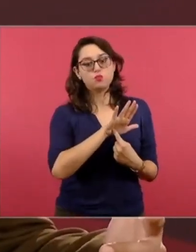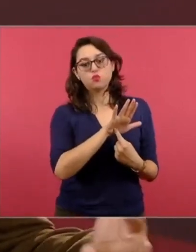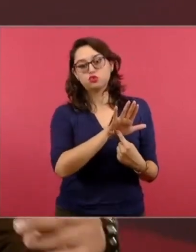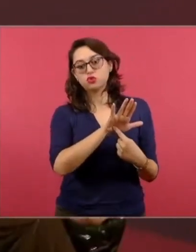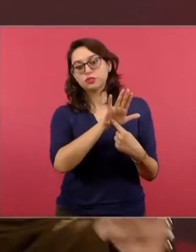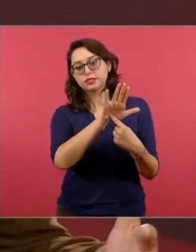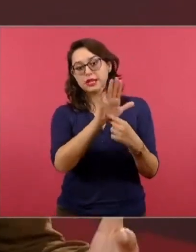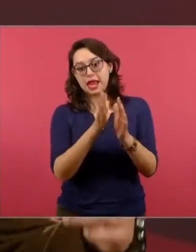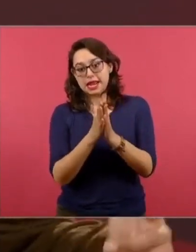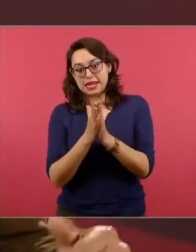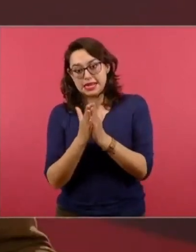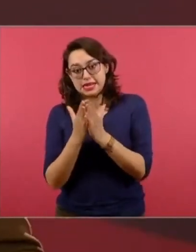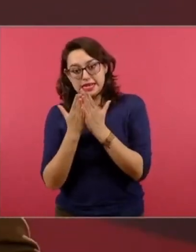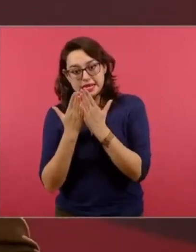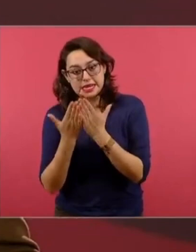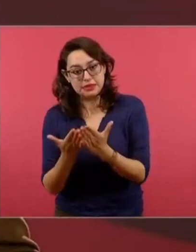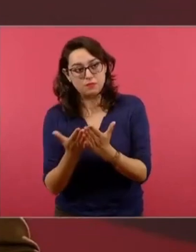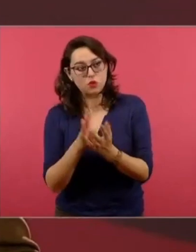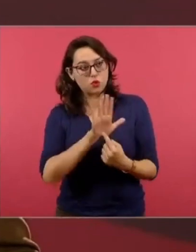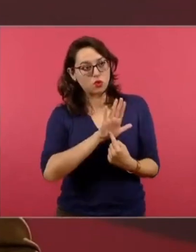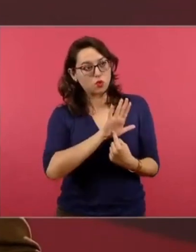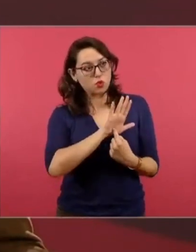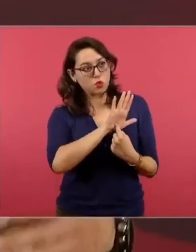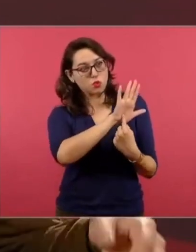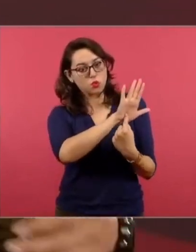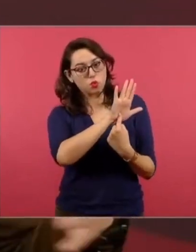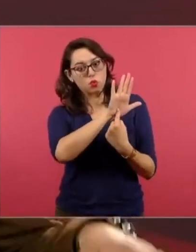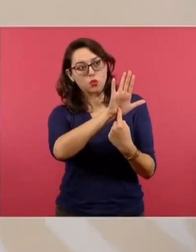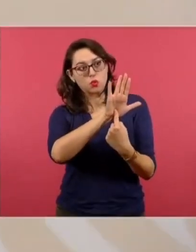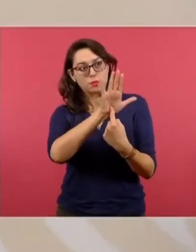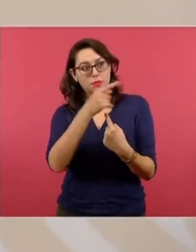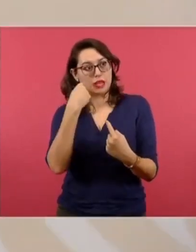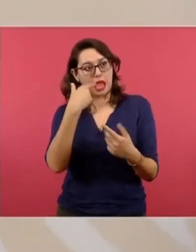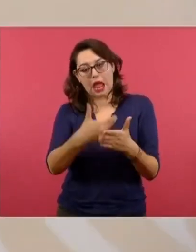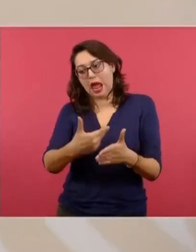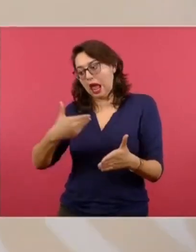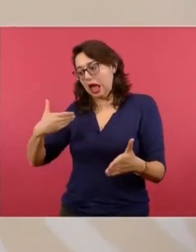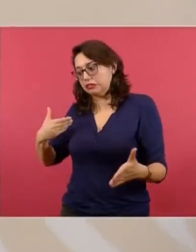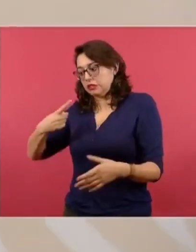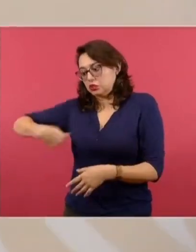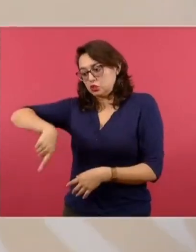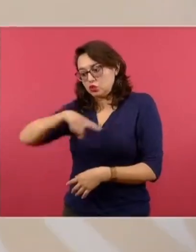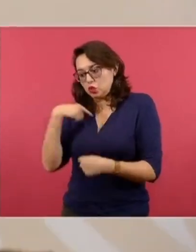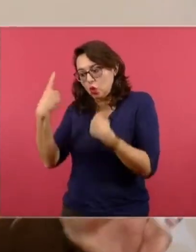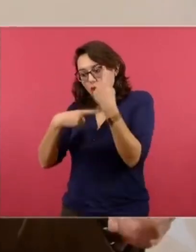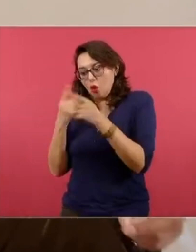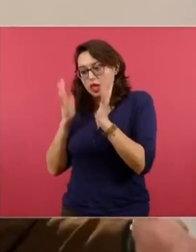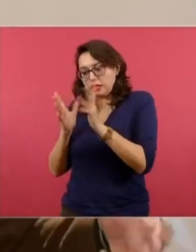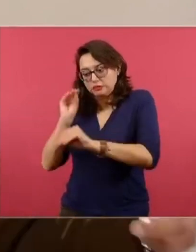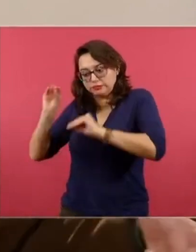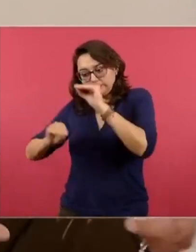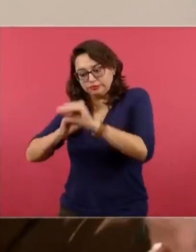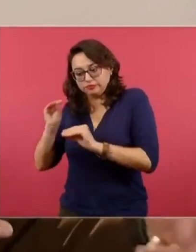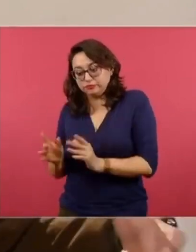debería ser el libro con base en toda esa discusión que llevábamos horas y horas a lo largo de la República, propusimos